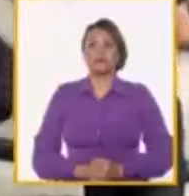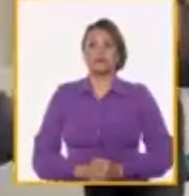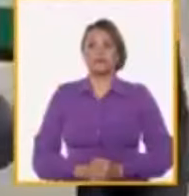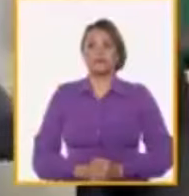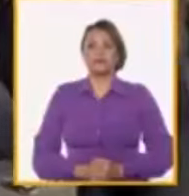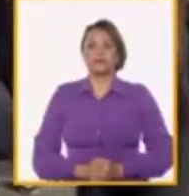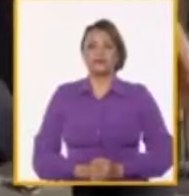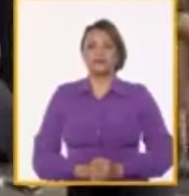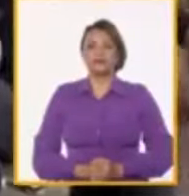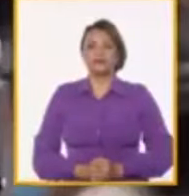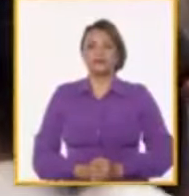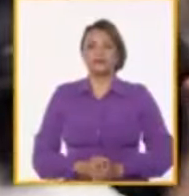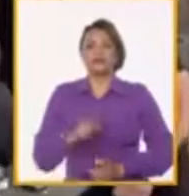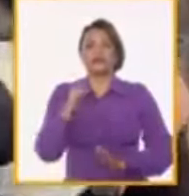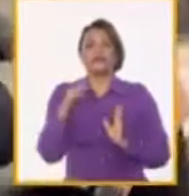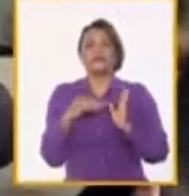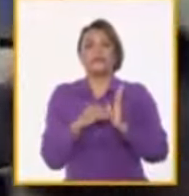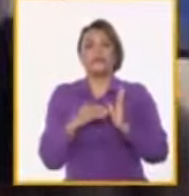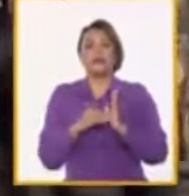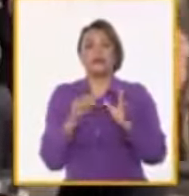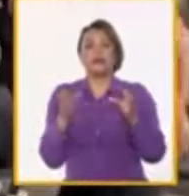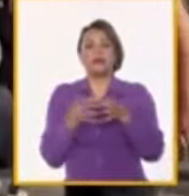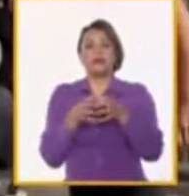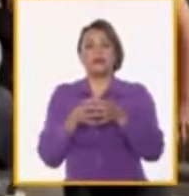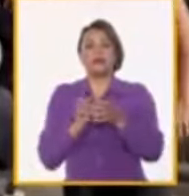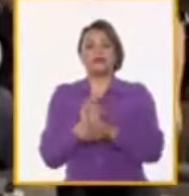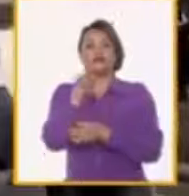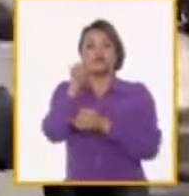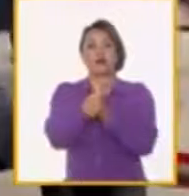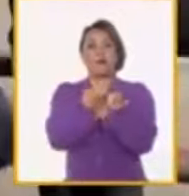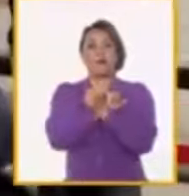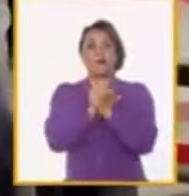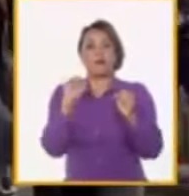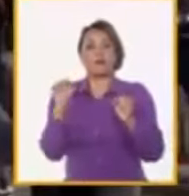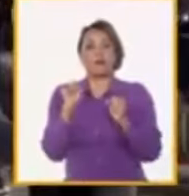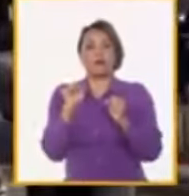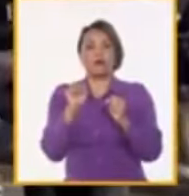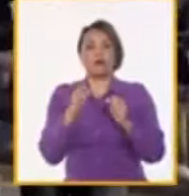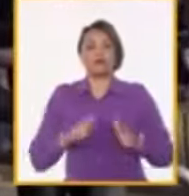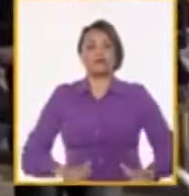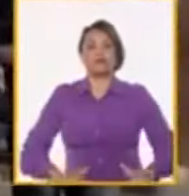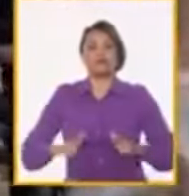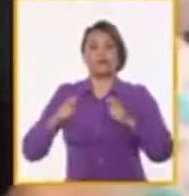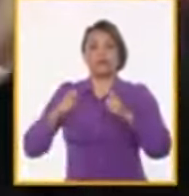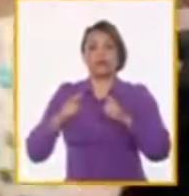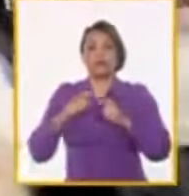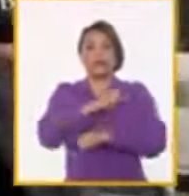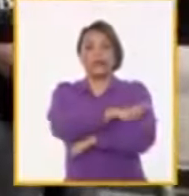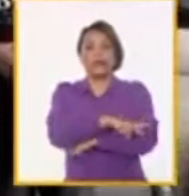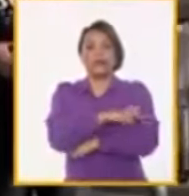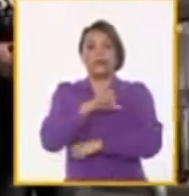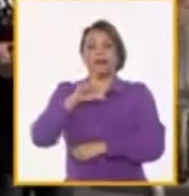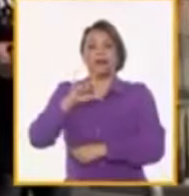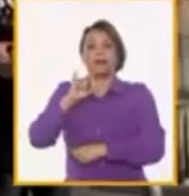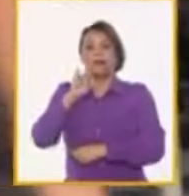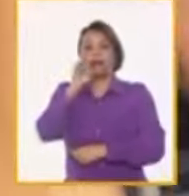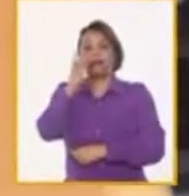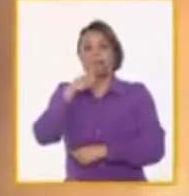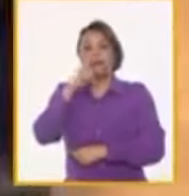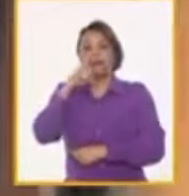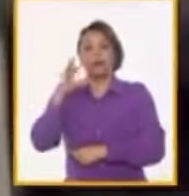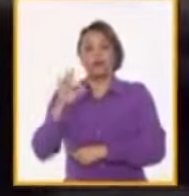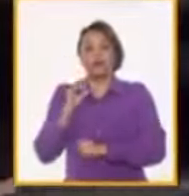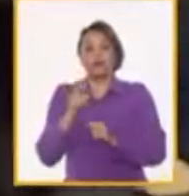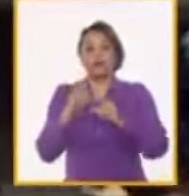Miles de beepers de miembros de Hezbollah explotaron simultáneamente el martes en Líbano. El movimiento islamista pro-iraní,